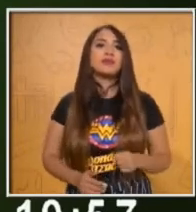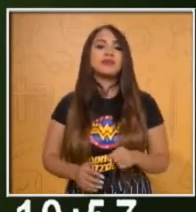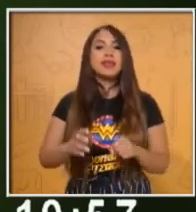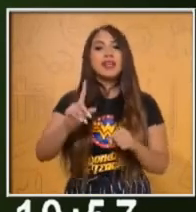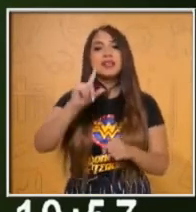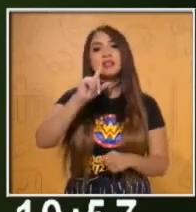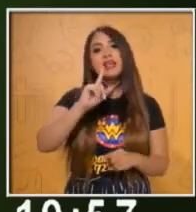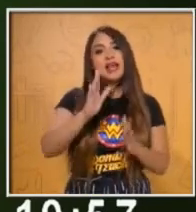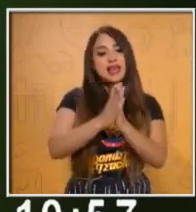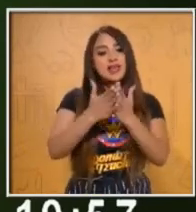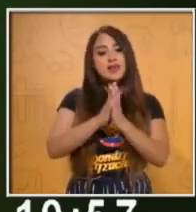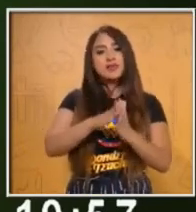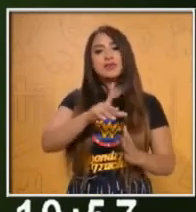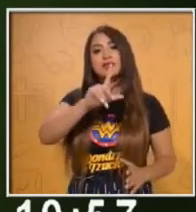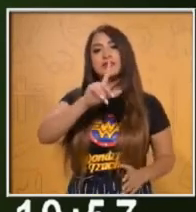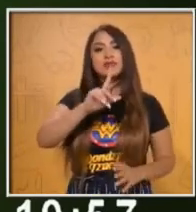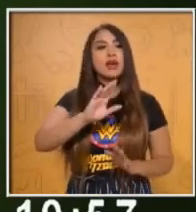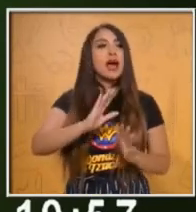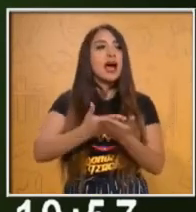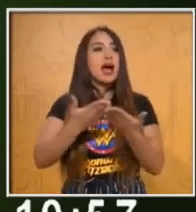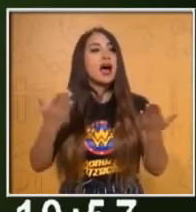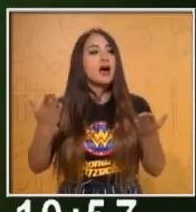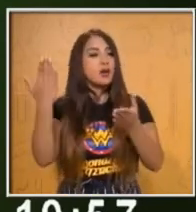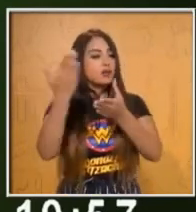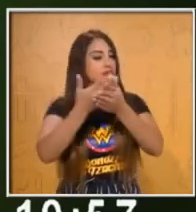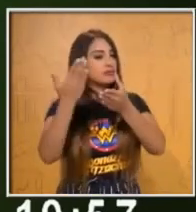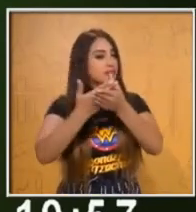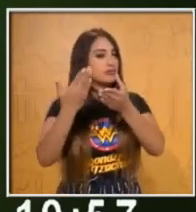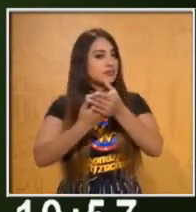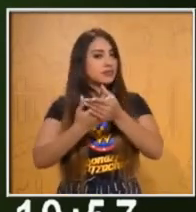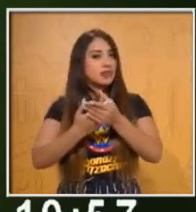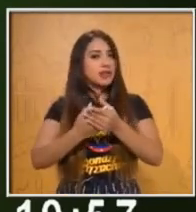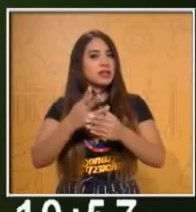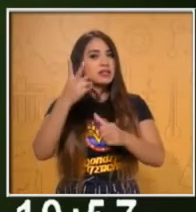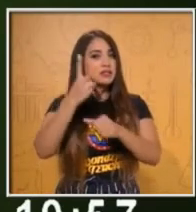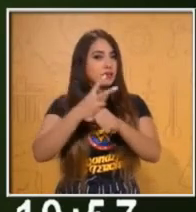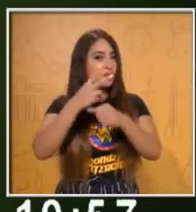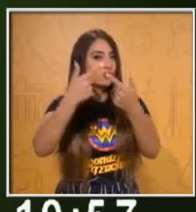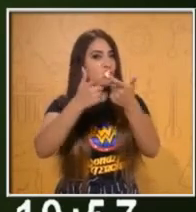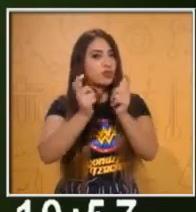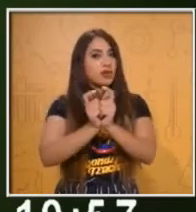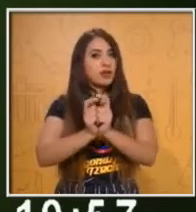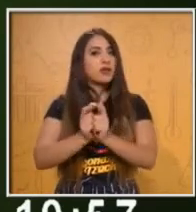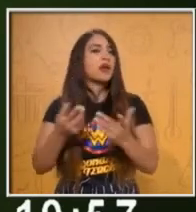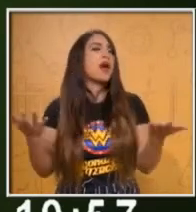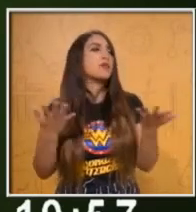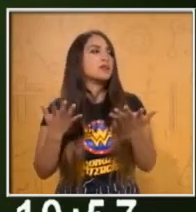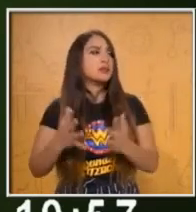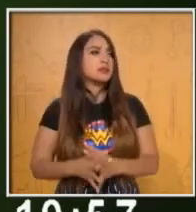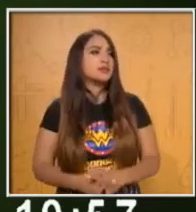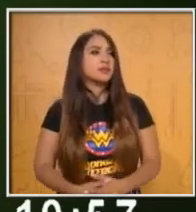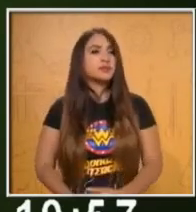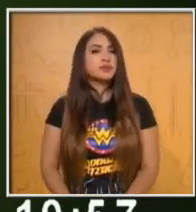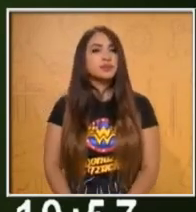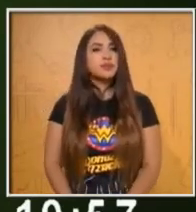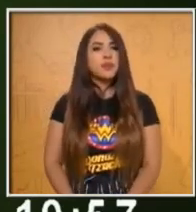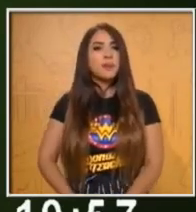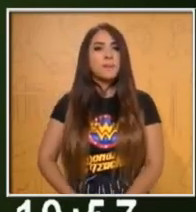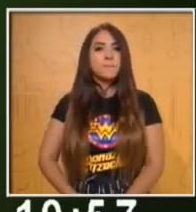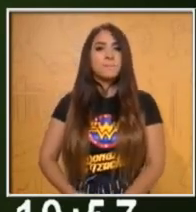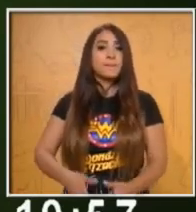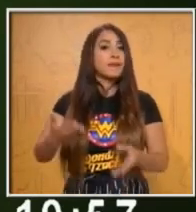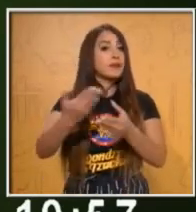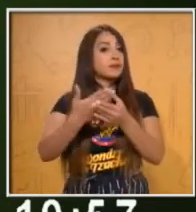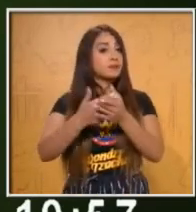de lengua materna y nos vamos a la carpeta de experiencias segundo grado. ¿Qué vamos a hacer? En la carpeta de